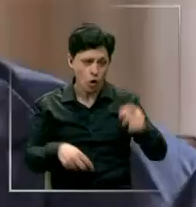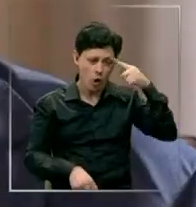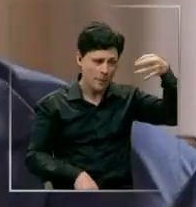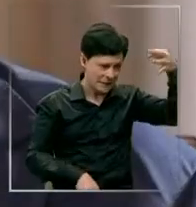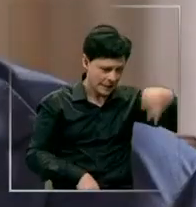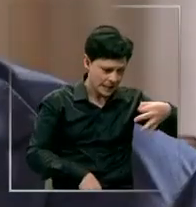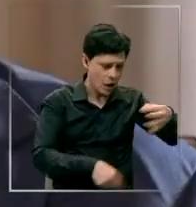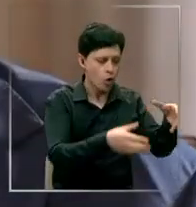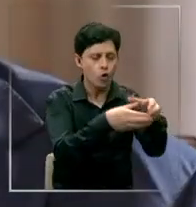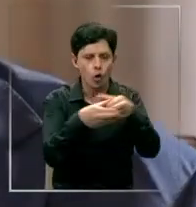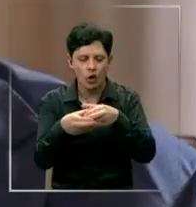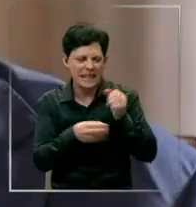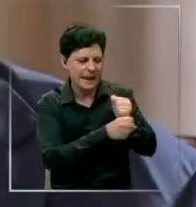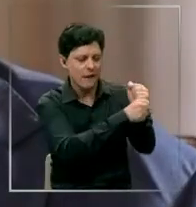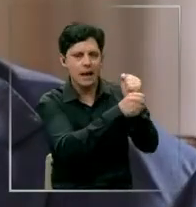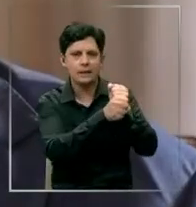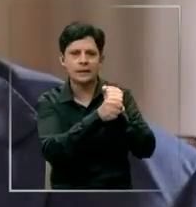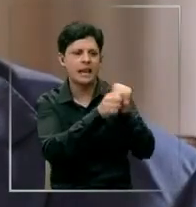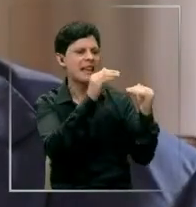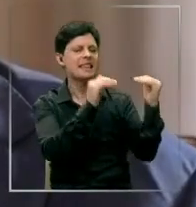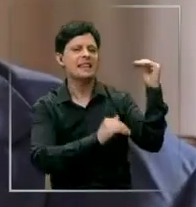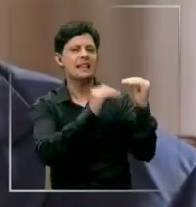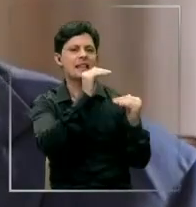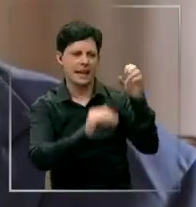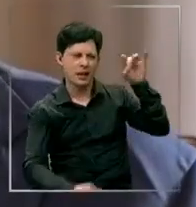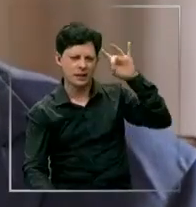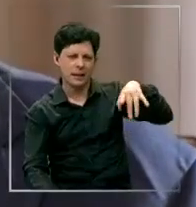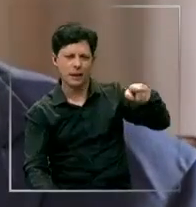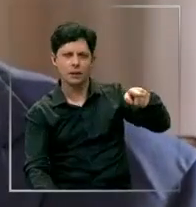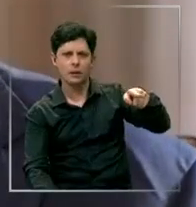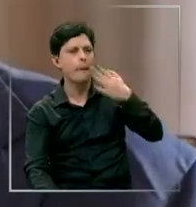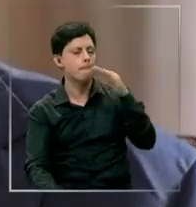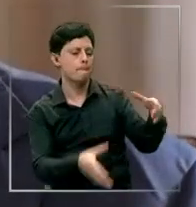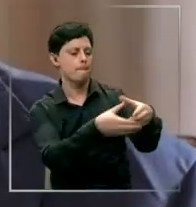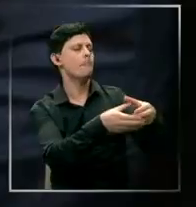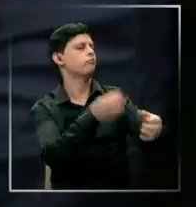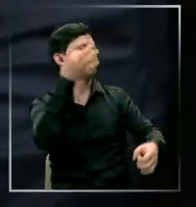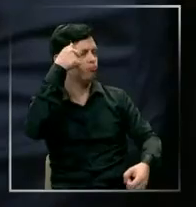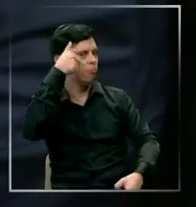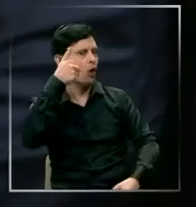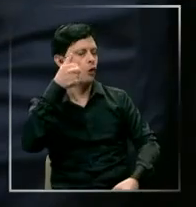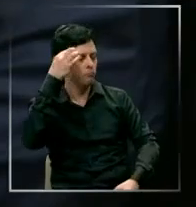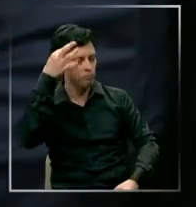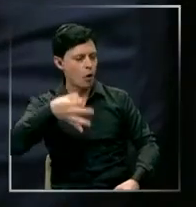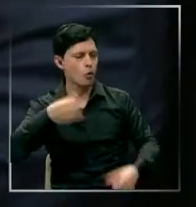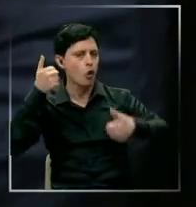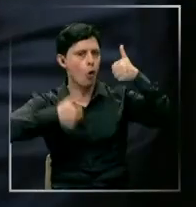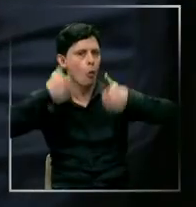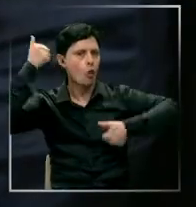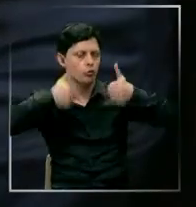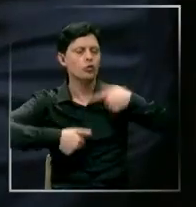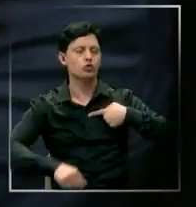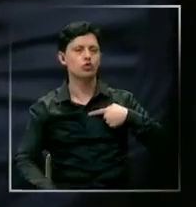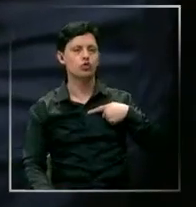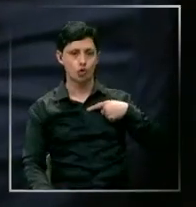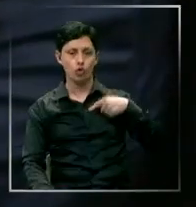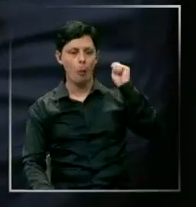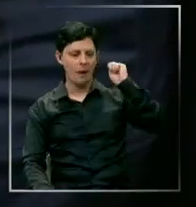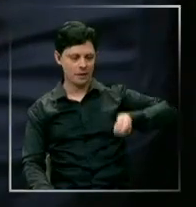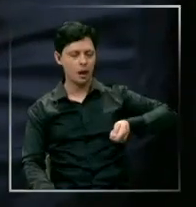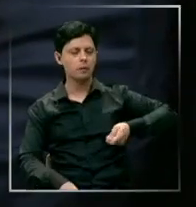trabajan, ¿son de qué nivel? No, yo entiendo que es el mejor nivel. Yo lo veo, digo como magistrado, no lo digo